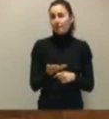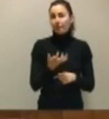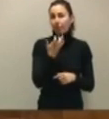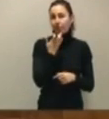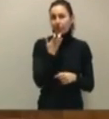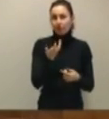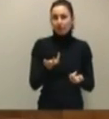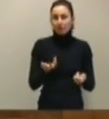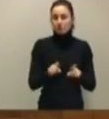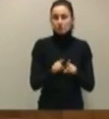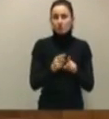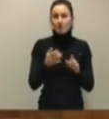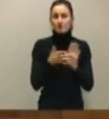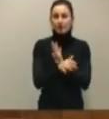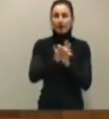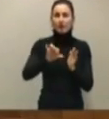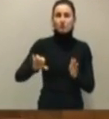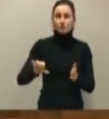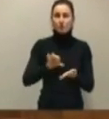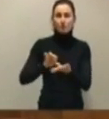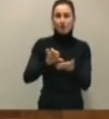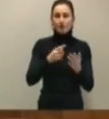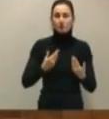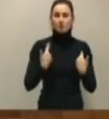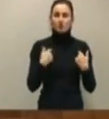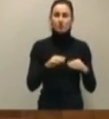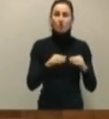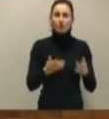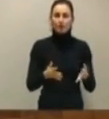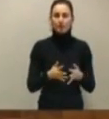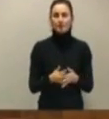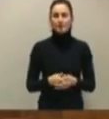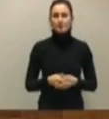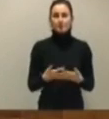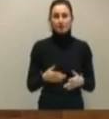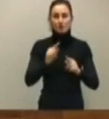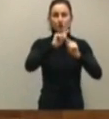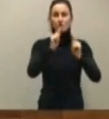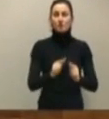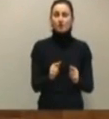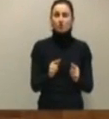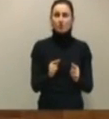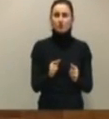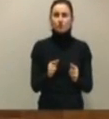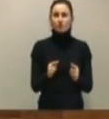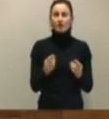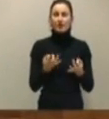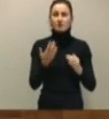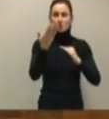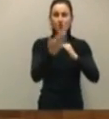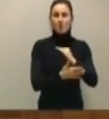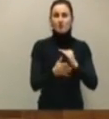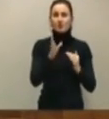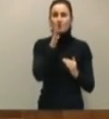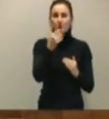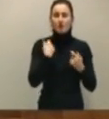y explicar a la ciudadanía las consecuencias que tendría esa irresponsabilidad. Unos presupuestos son una limitación por la vía